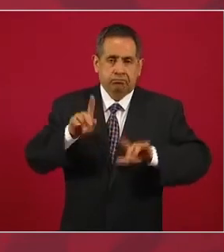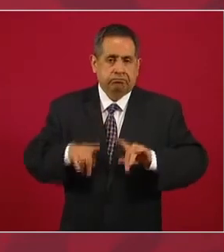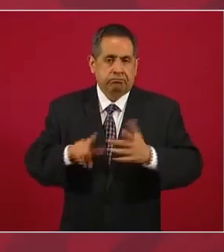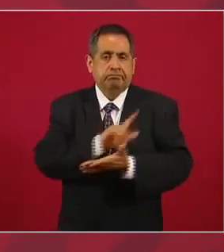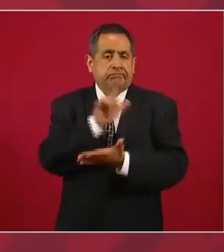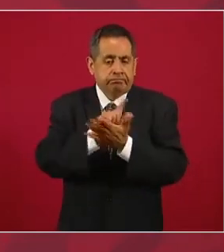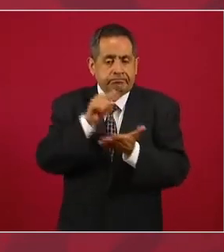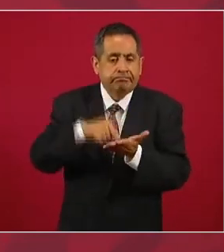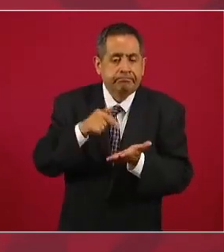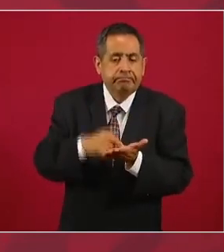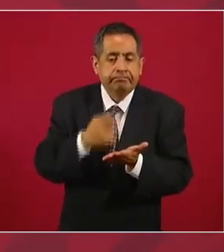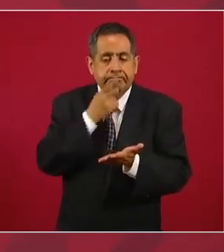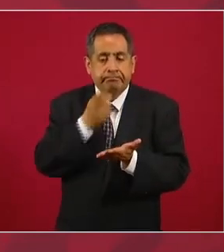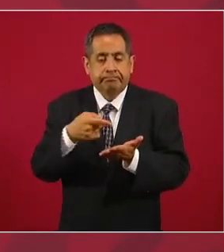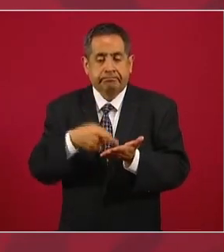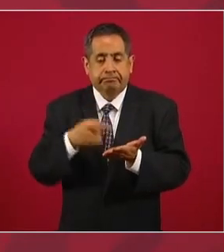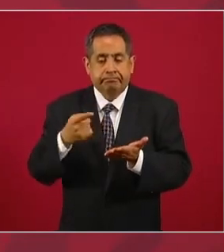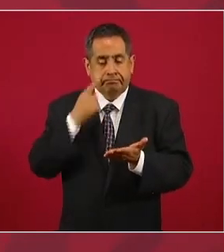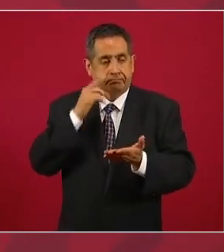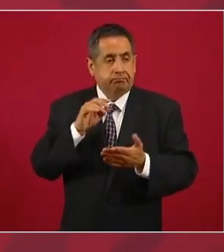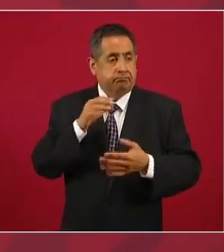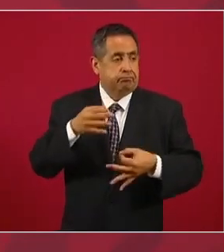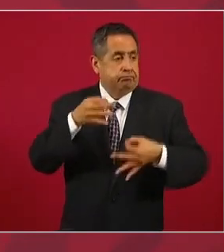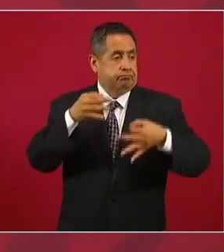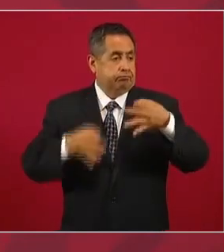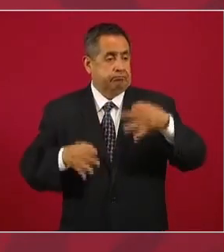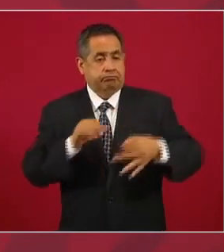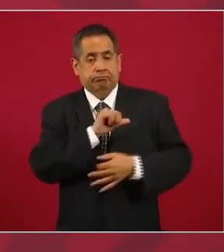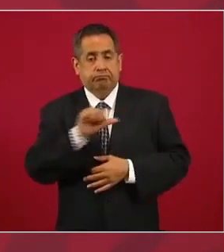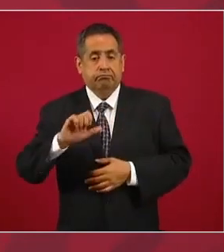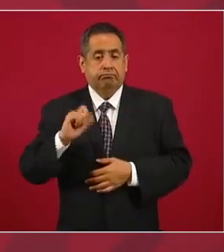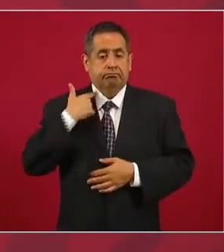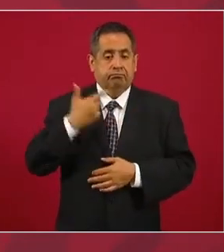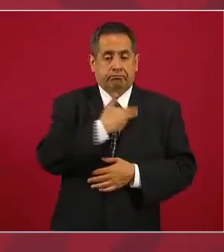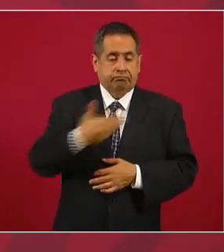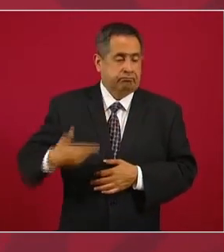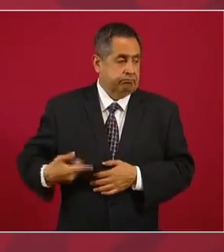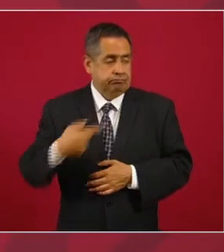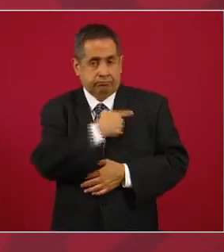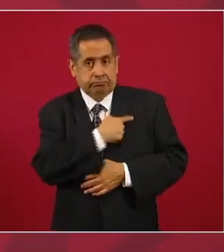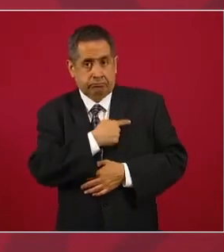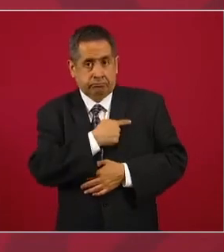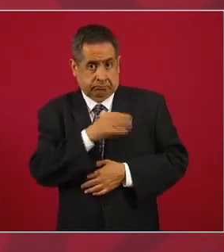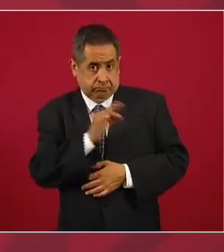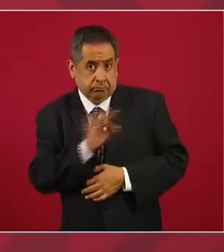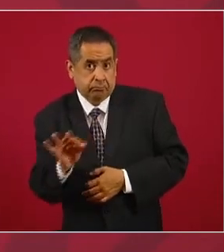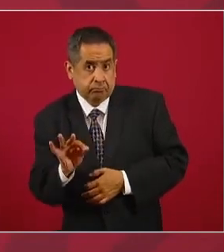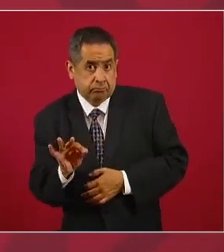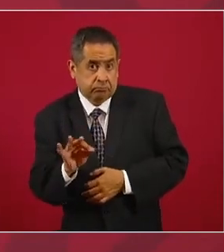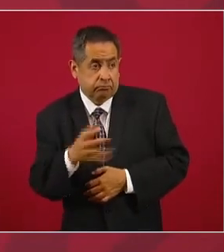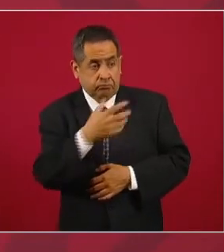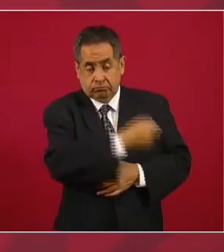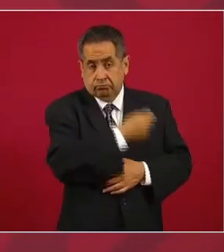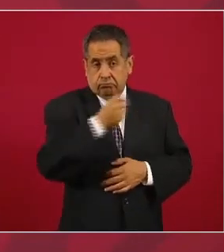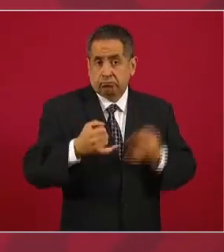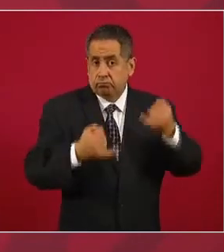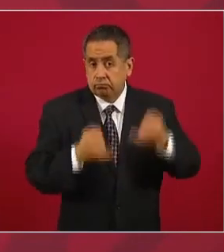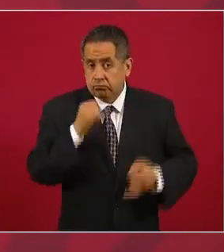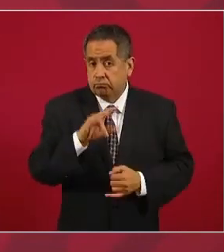legalmente juzgar a los expresidentes, porque